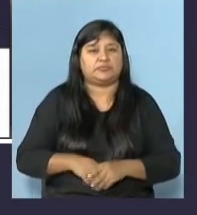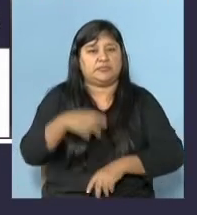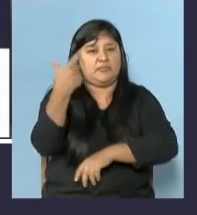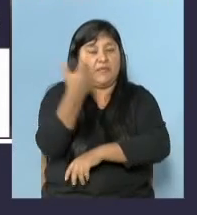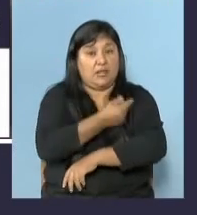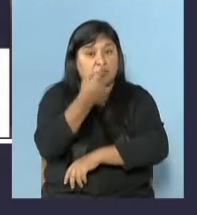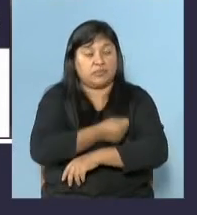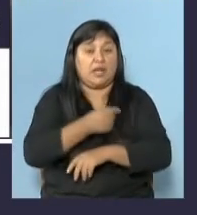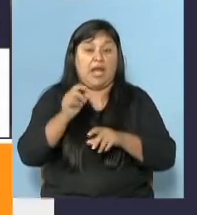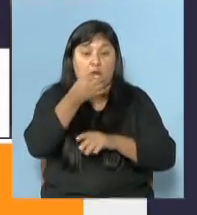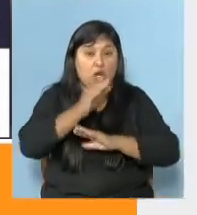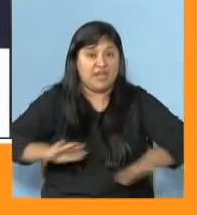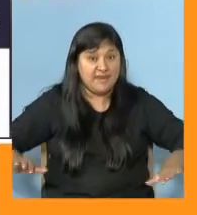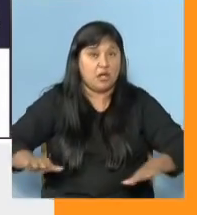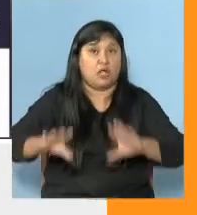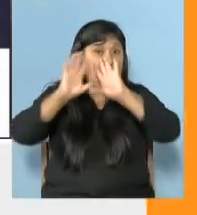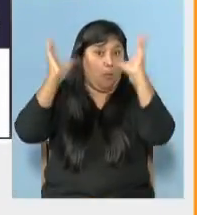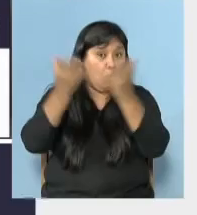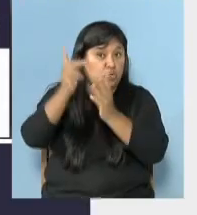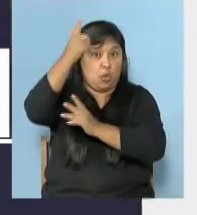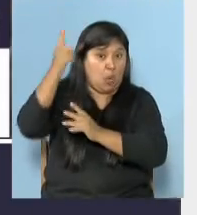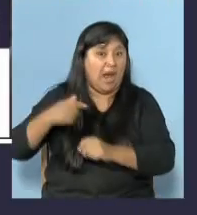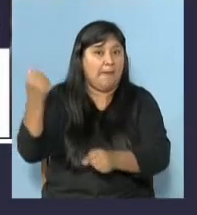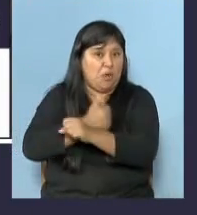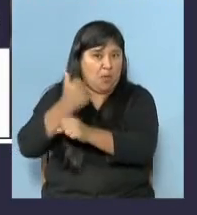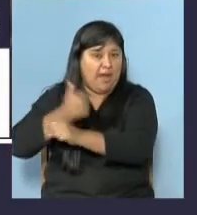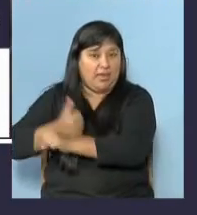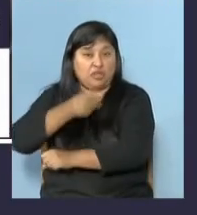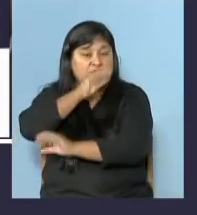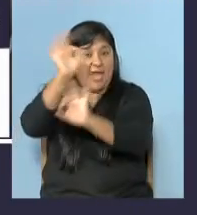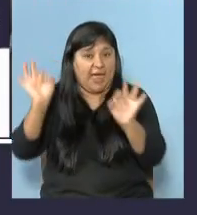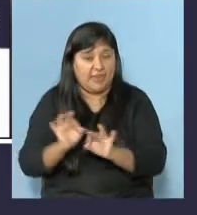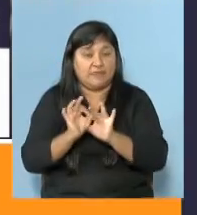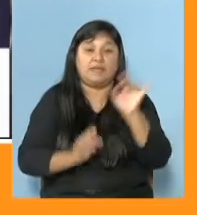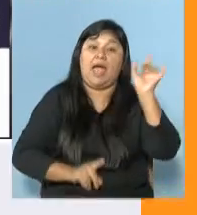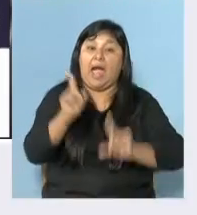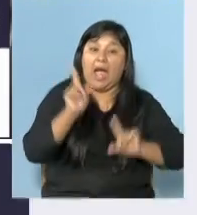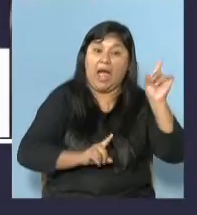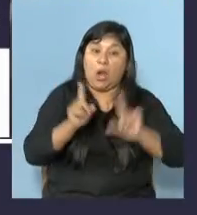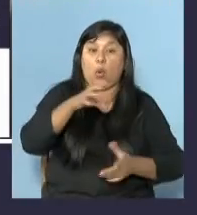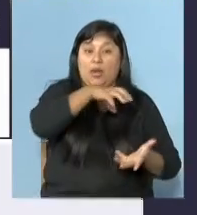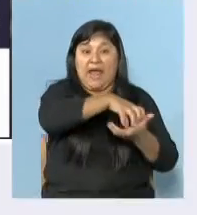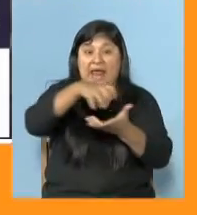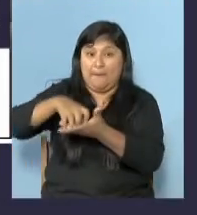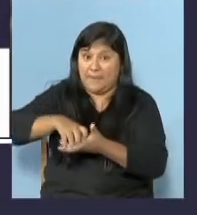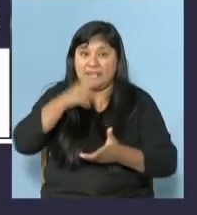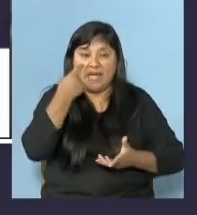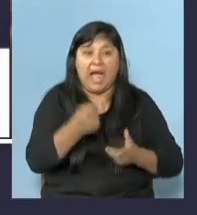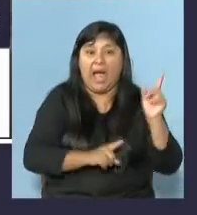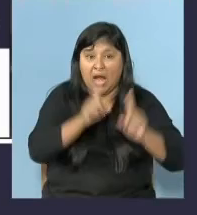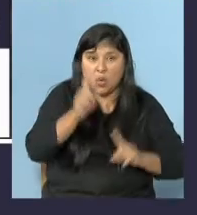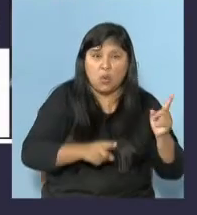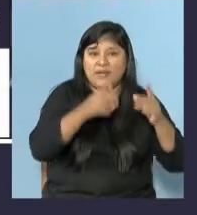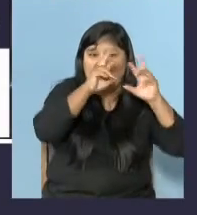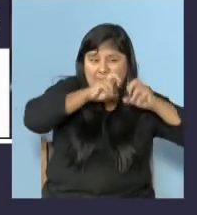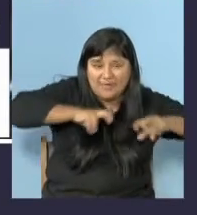En ningún lugar del mundo se puede vacunar a menores de 18. Hay ya algunas compañías que están iniciando los ensayos para poder vacunar a niños,